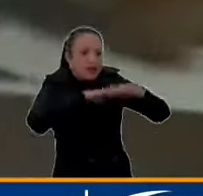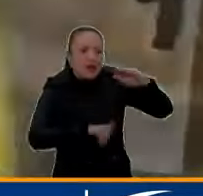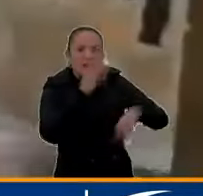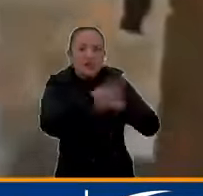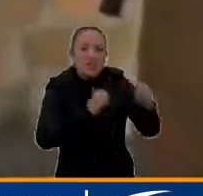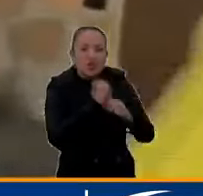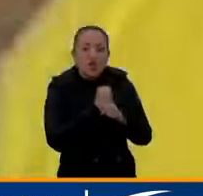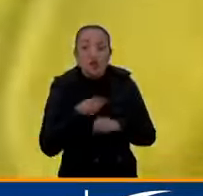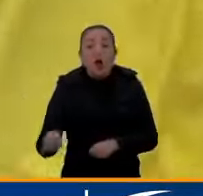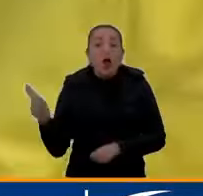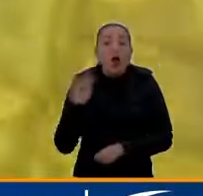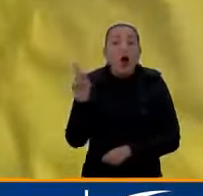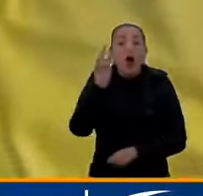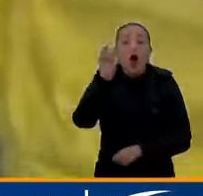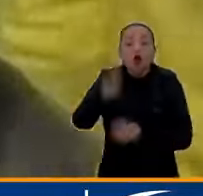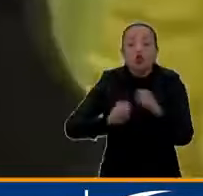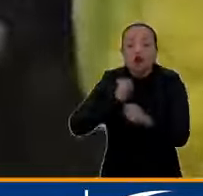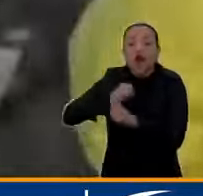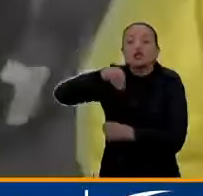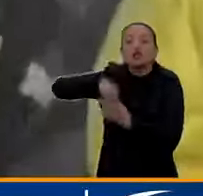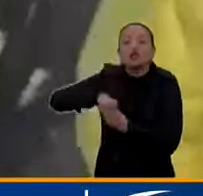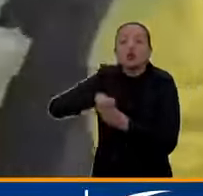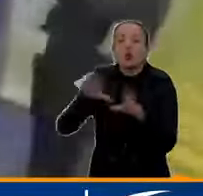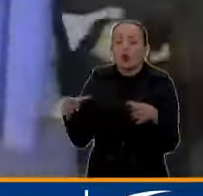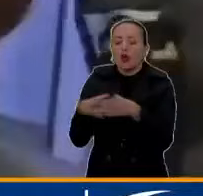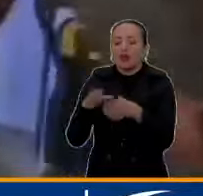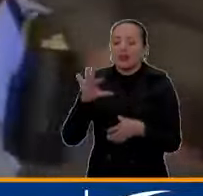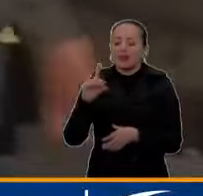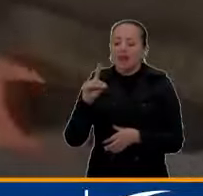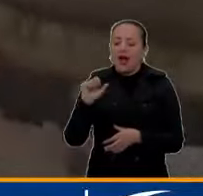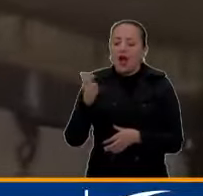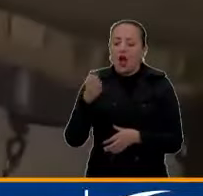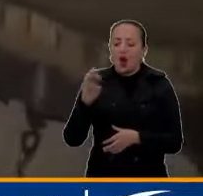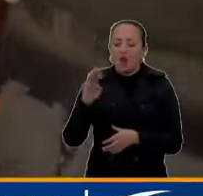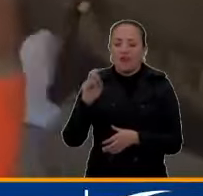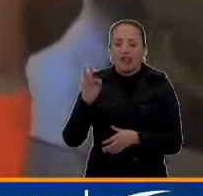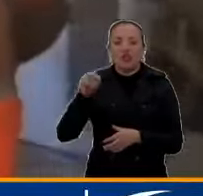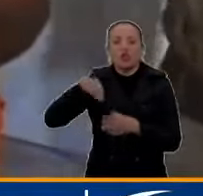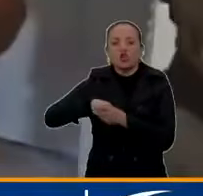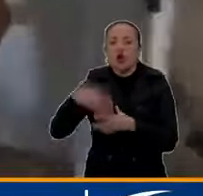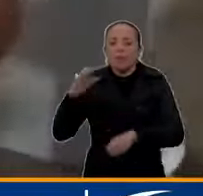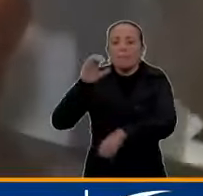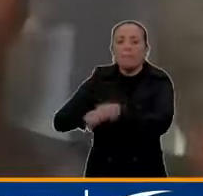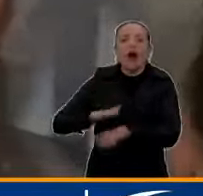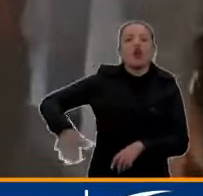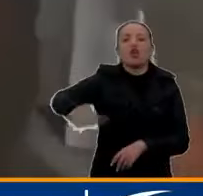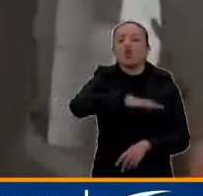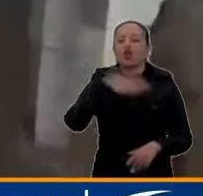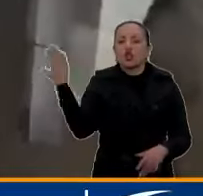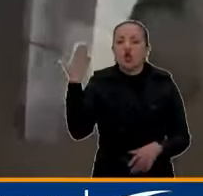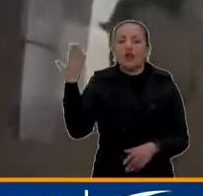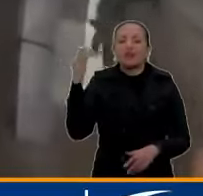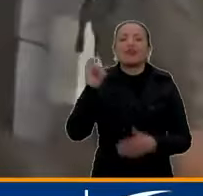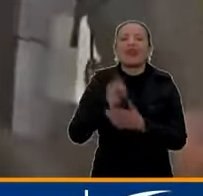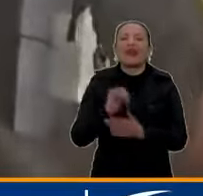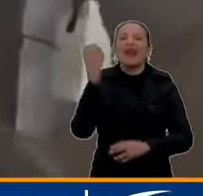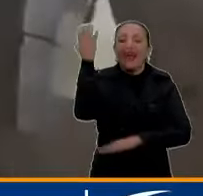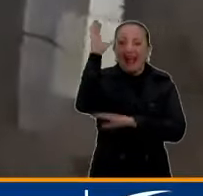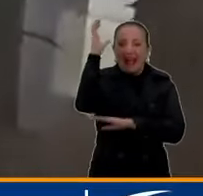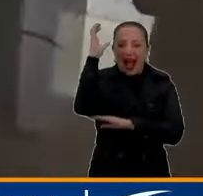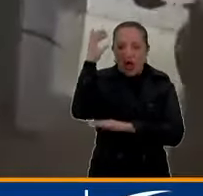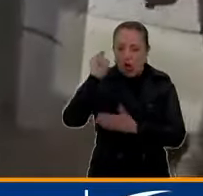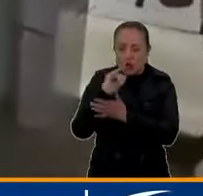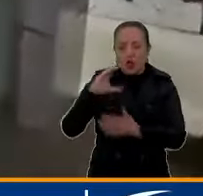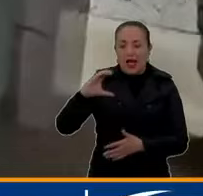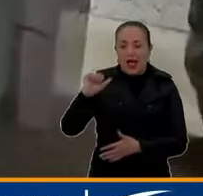llevaba 8 años al interior de la Dagoberto Ramos y fue capturado en zona rural del municipio de Caloto, acusado de engañar,